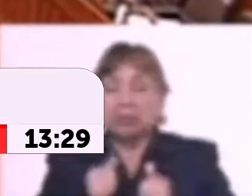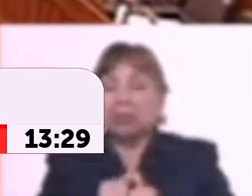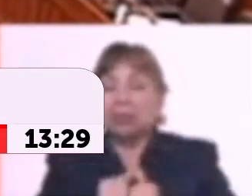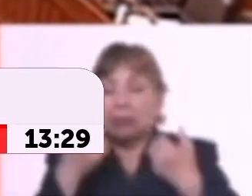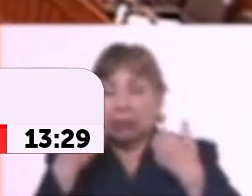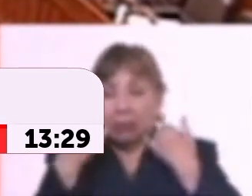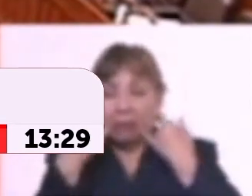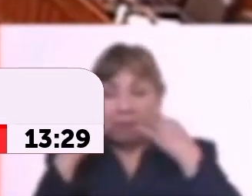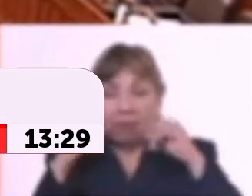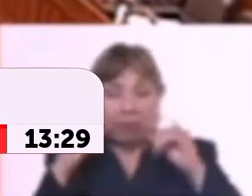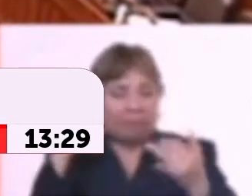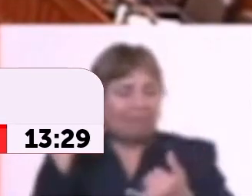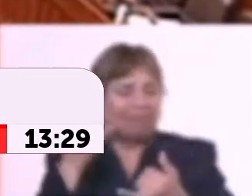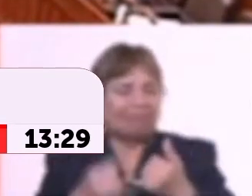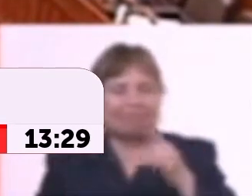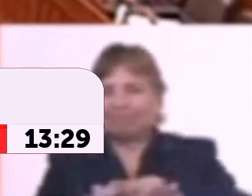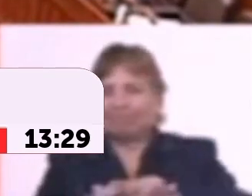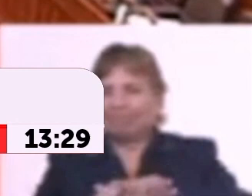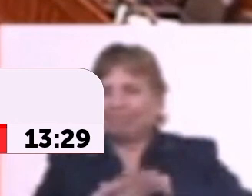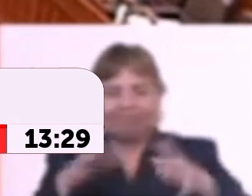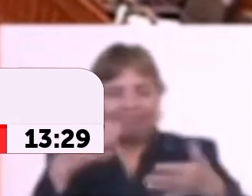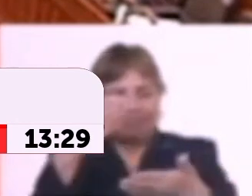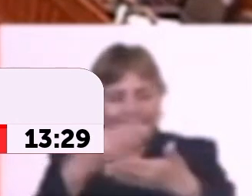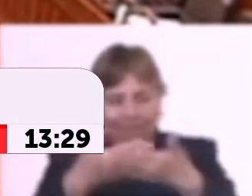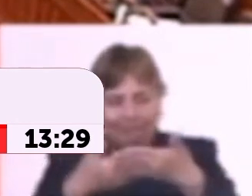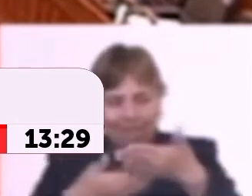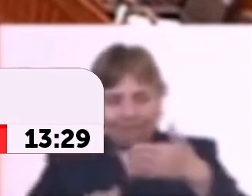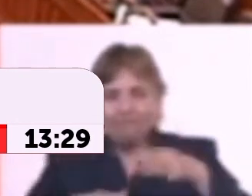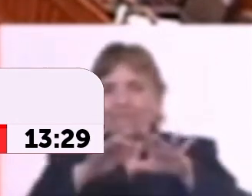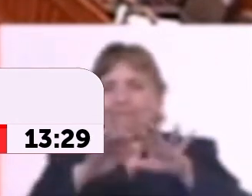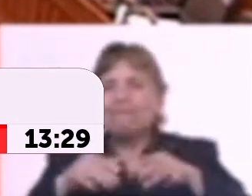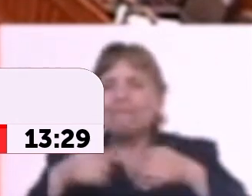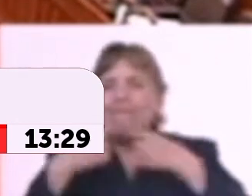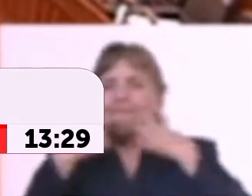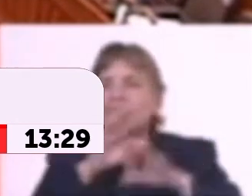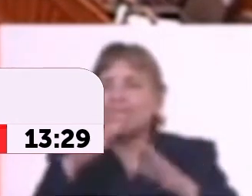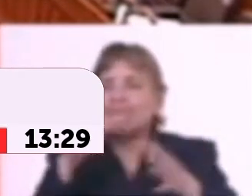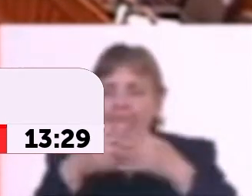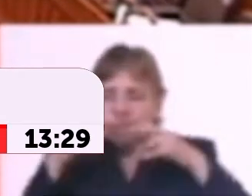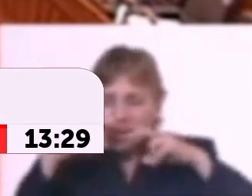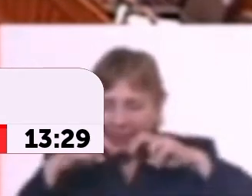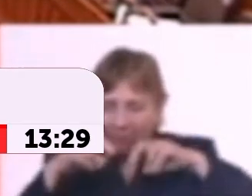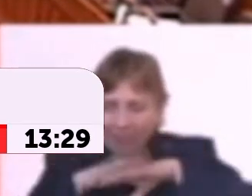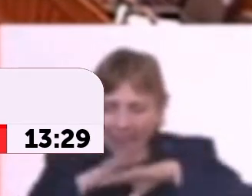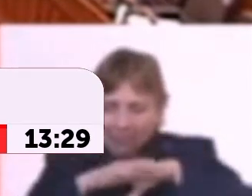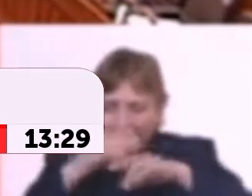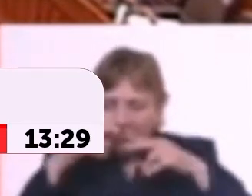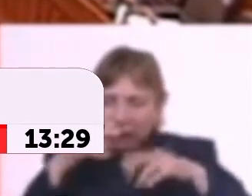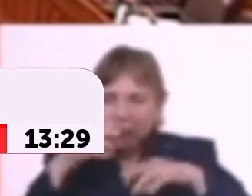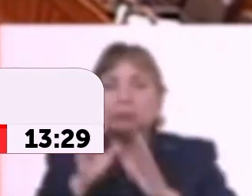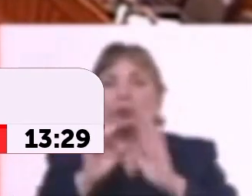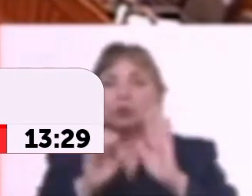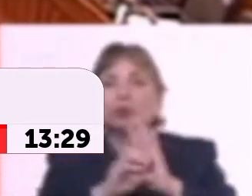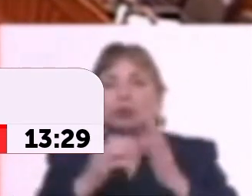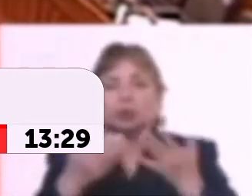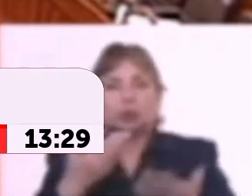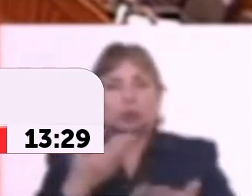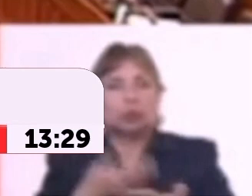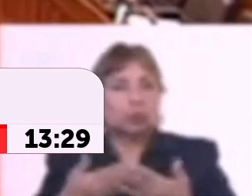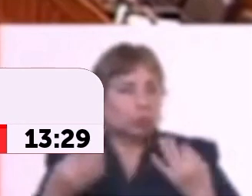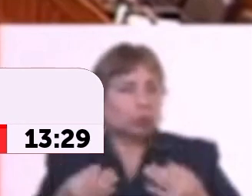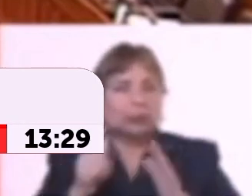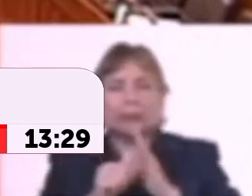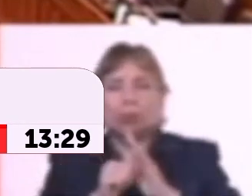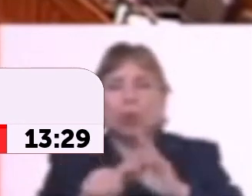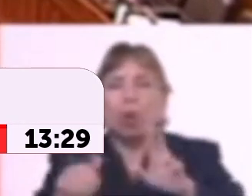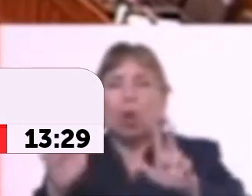del Congreso está convocando al Consejo Directivo para que a más tardar el lunes estén notificando a los miembros y se convoque entre jueves o viernes, más